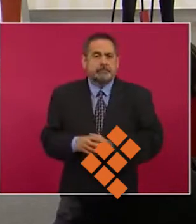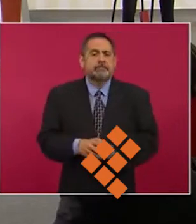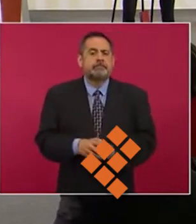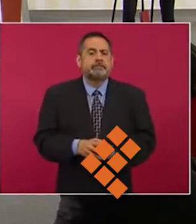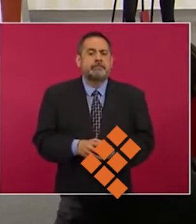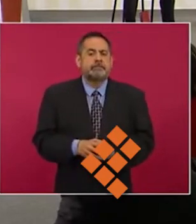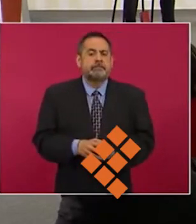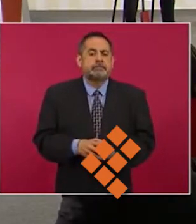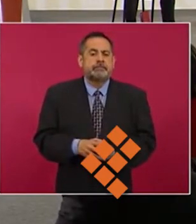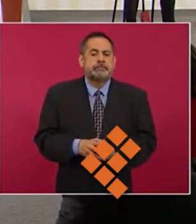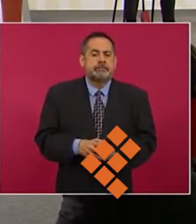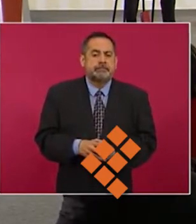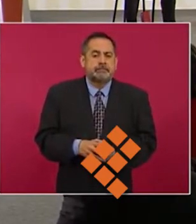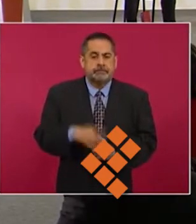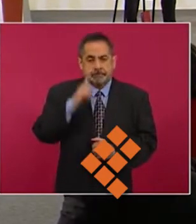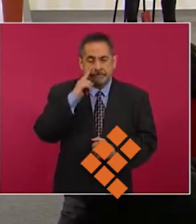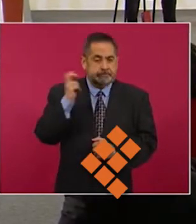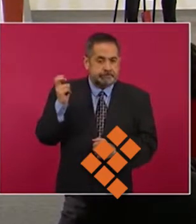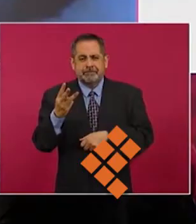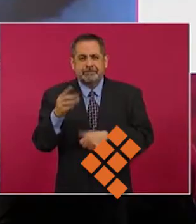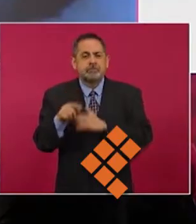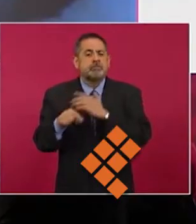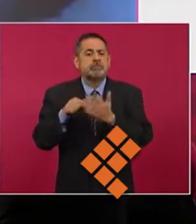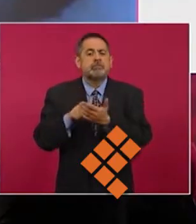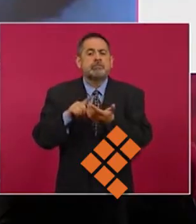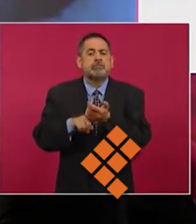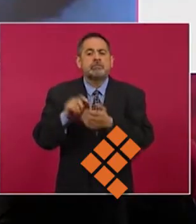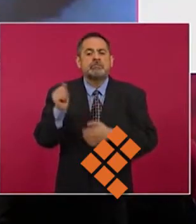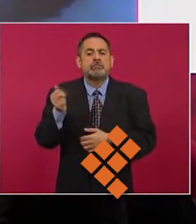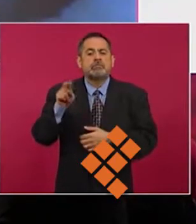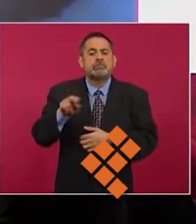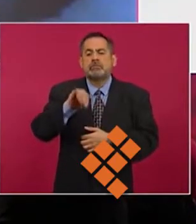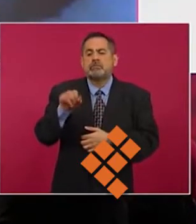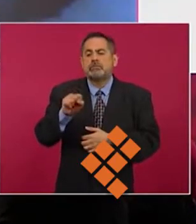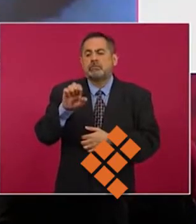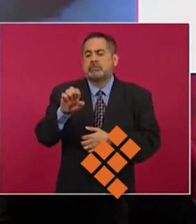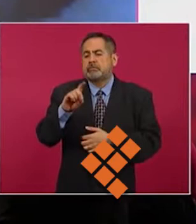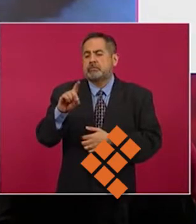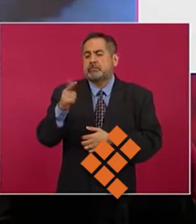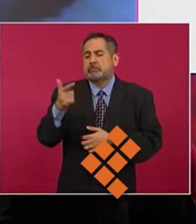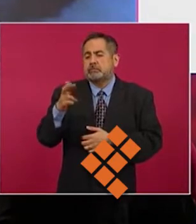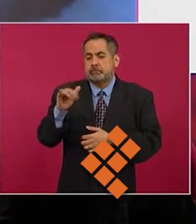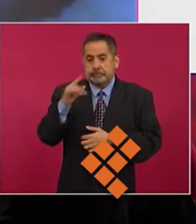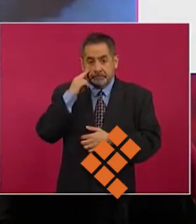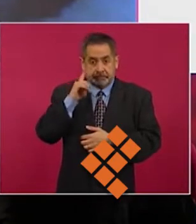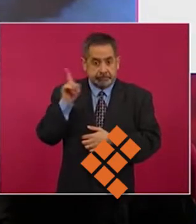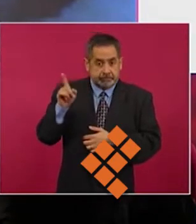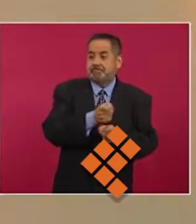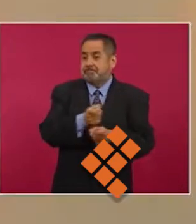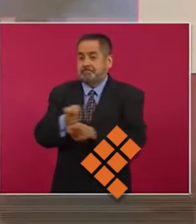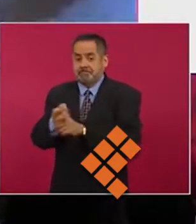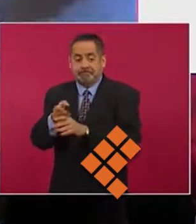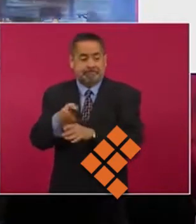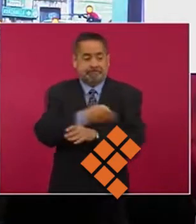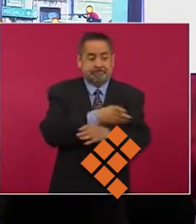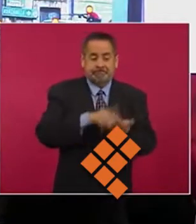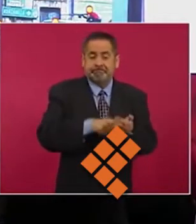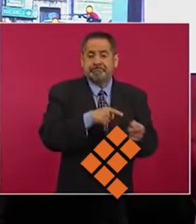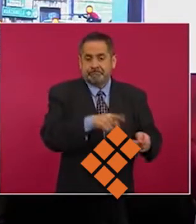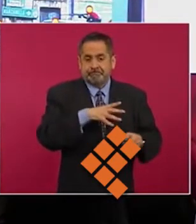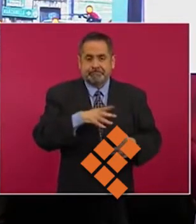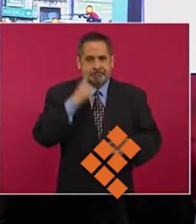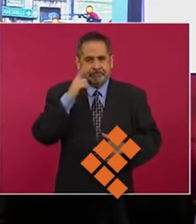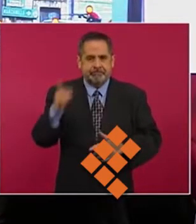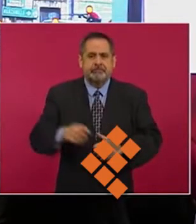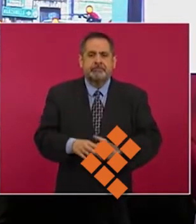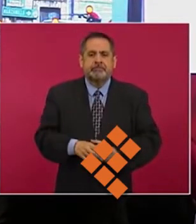El subsecretario de Seguridad Pública, Ricardo Mejía, informó que los autores del ataque en la comunidad de San José de Gracia fueron identificados como miembros del